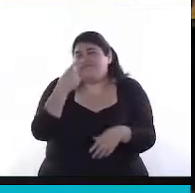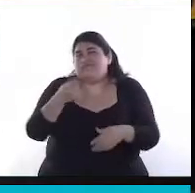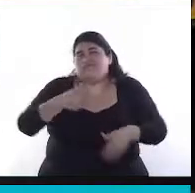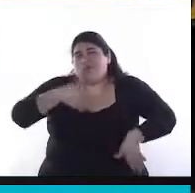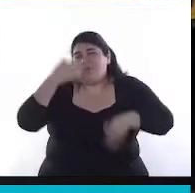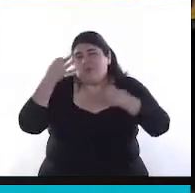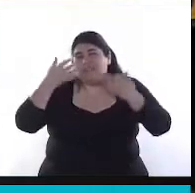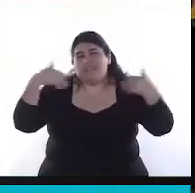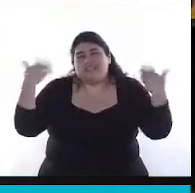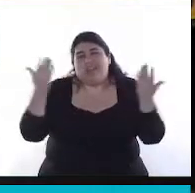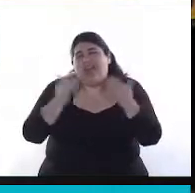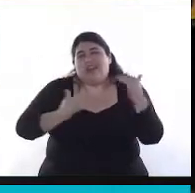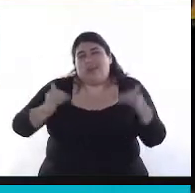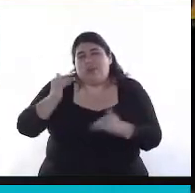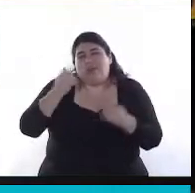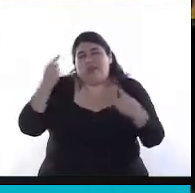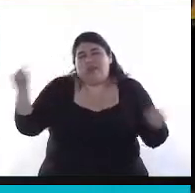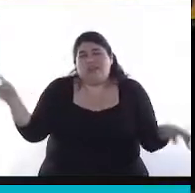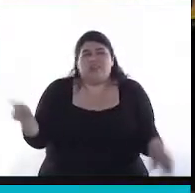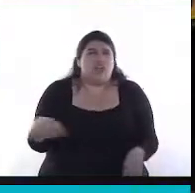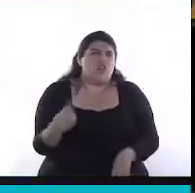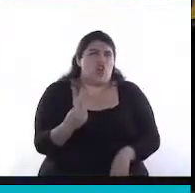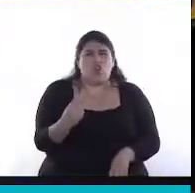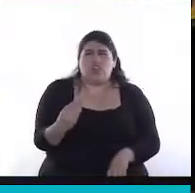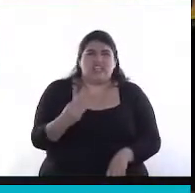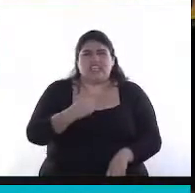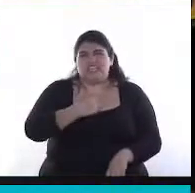atención que el cine aristas